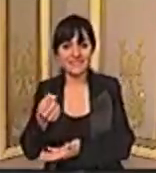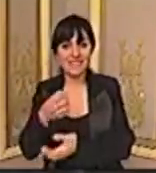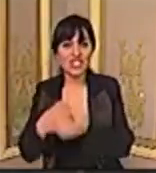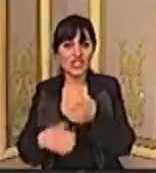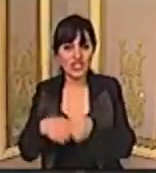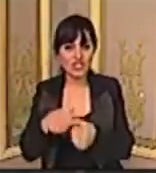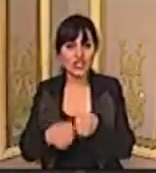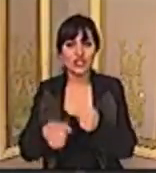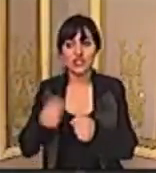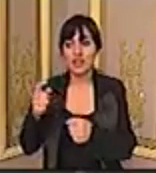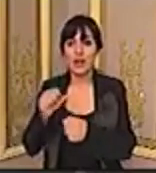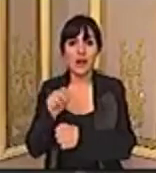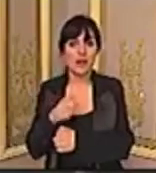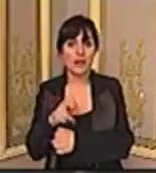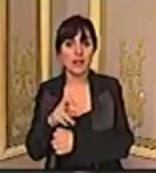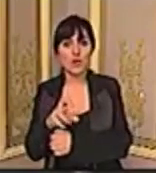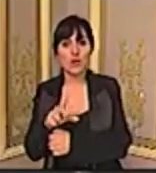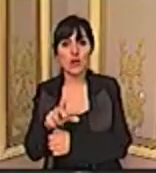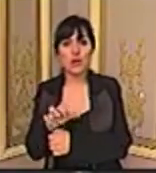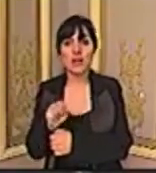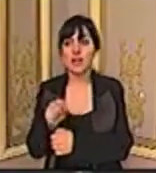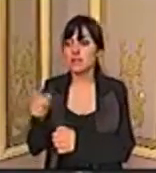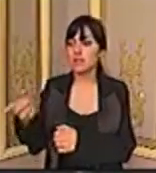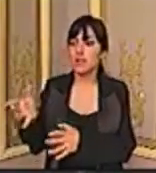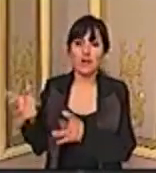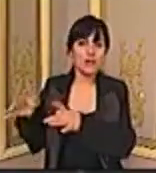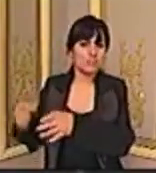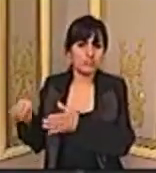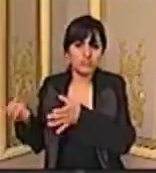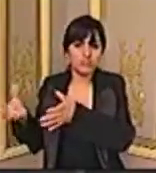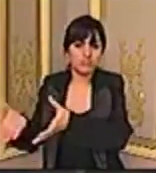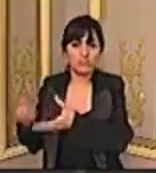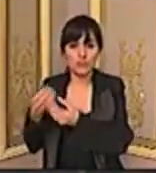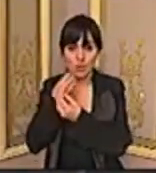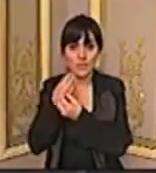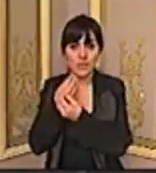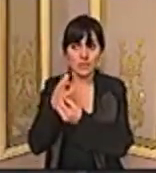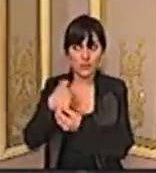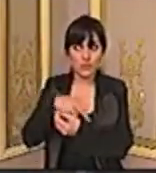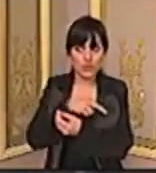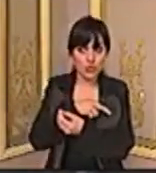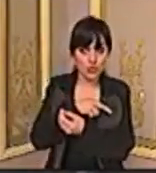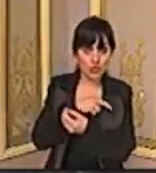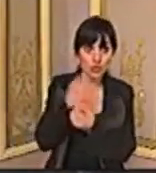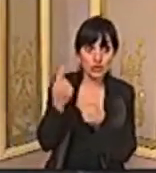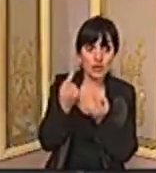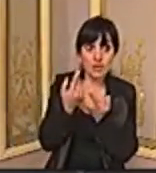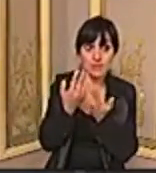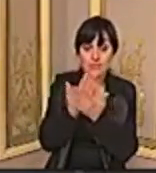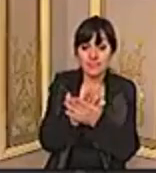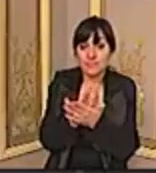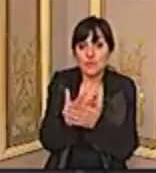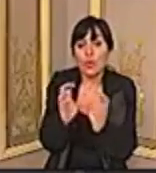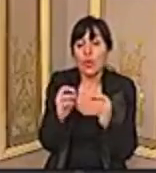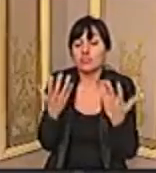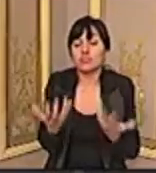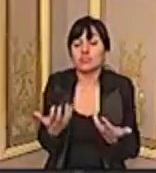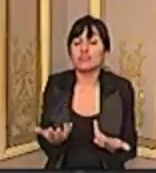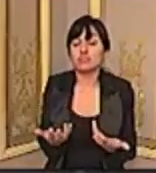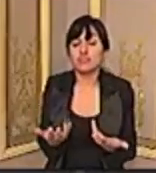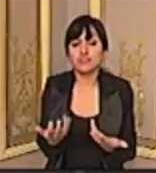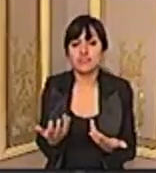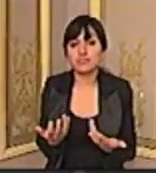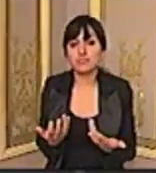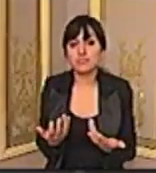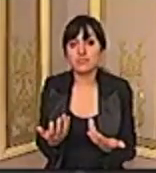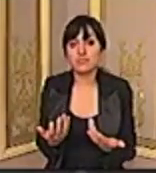avícolas módulos integrales alimentarios nosotros qué es lo que esperamos y deseamos que